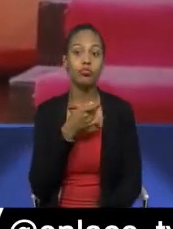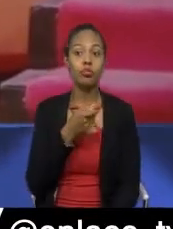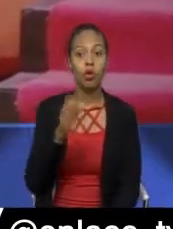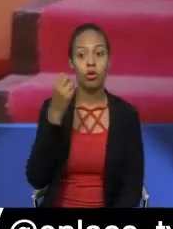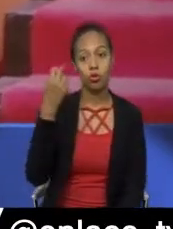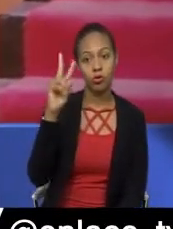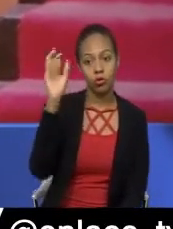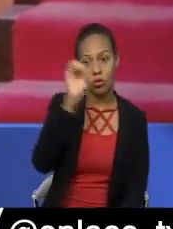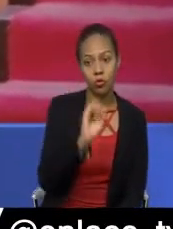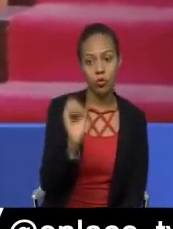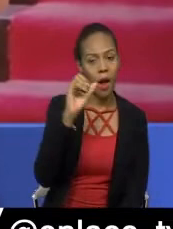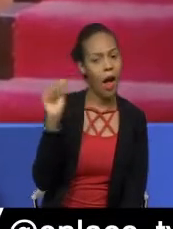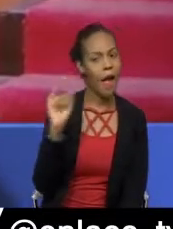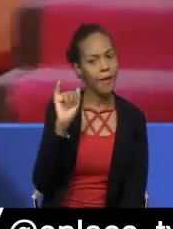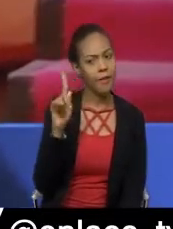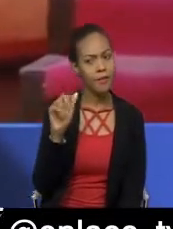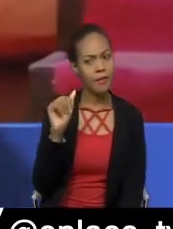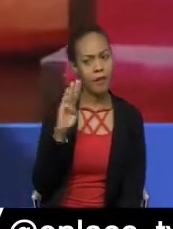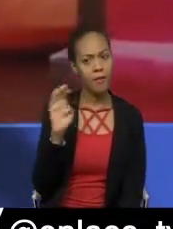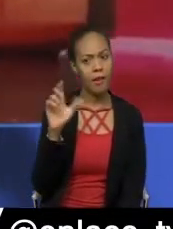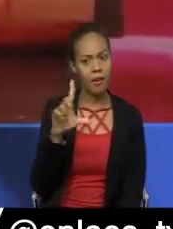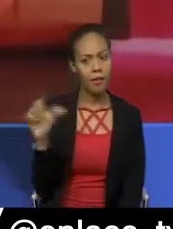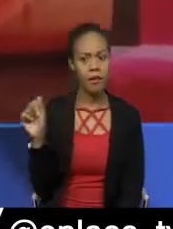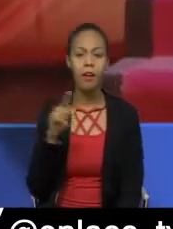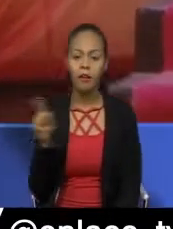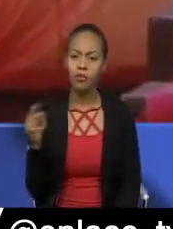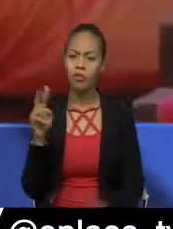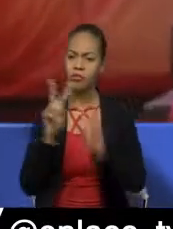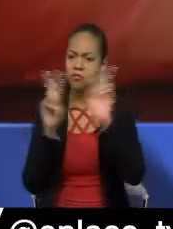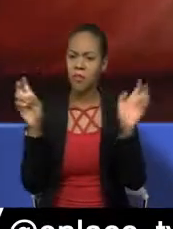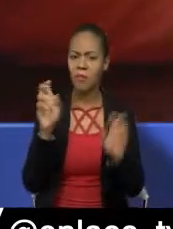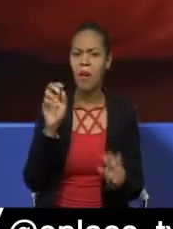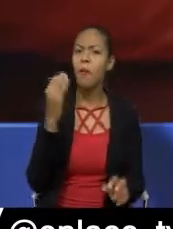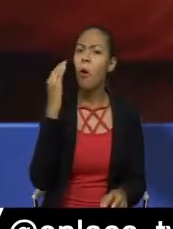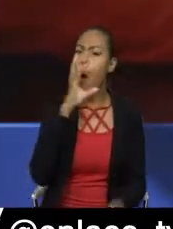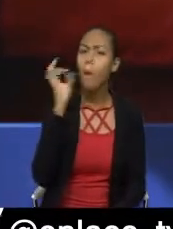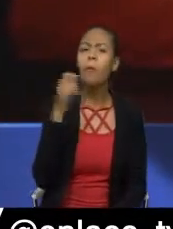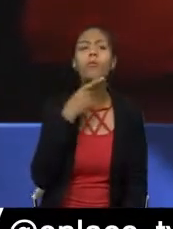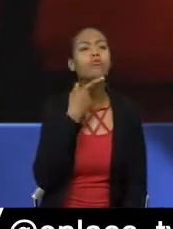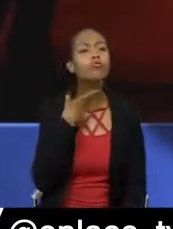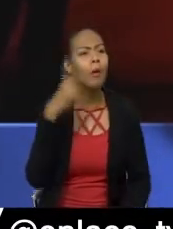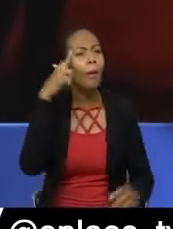Isabela Santo Domingo y que se titula Los caballeros las prefieren brutas.